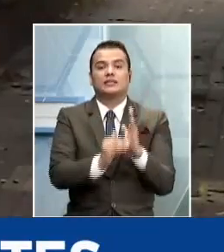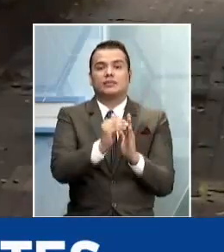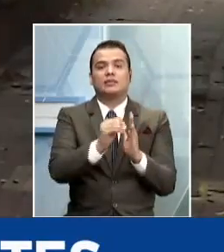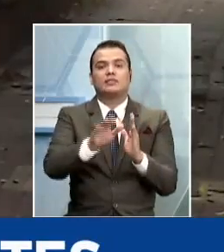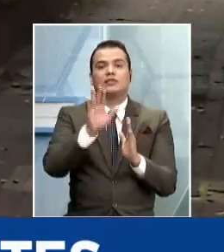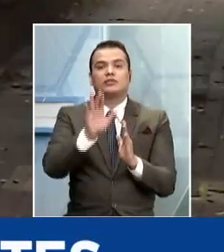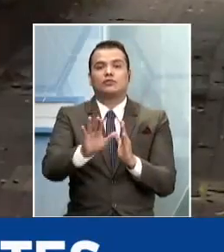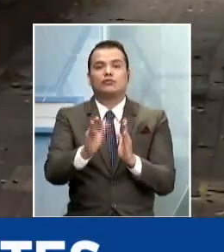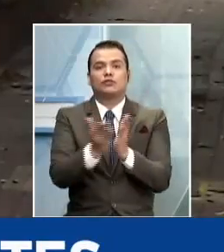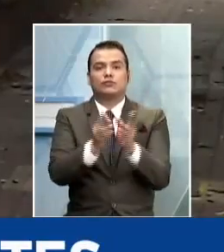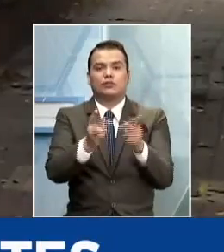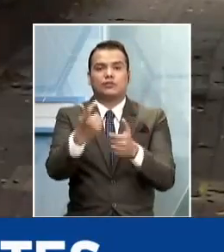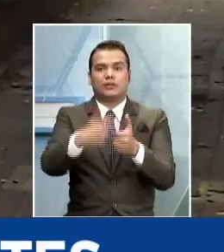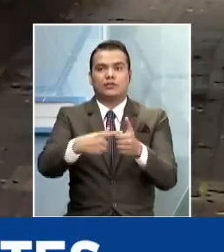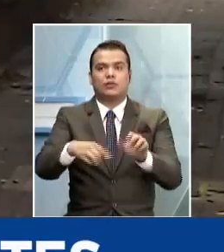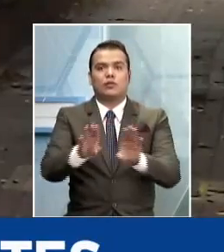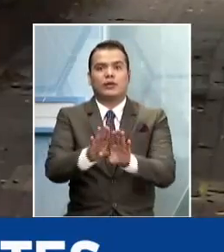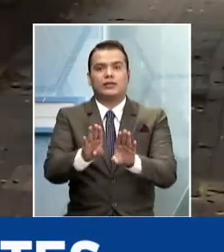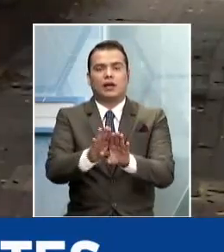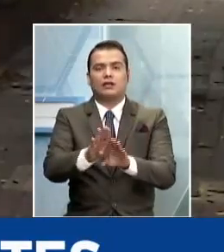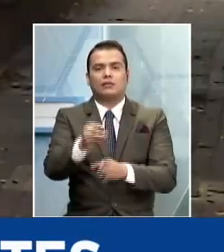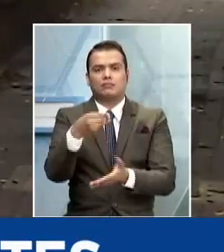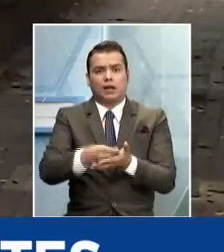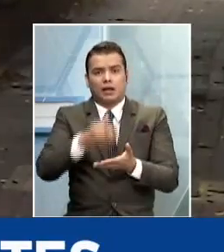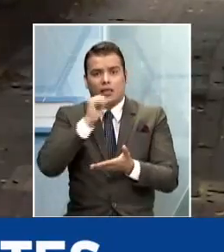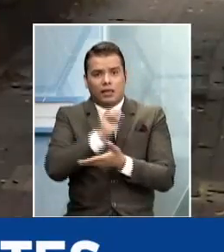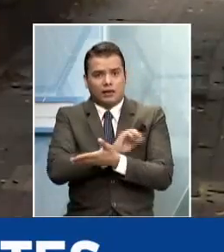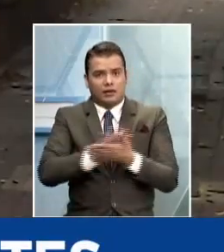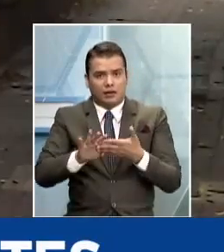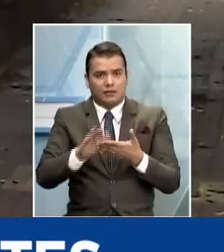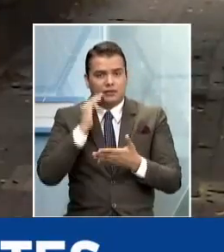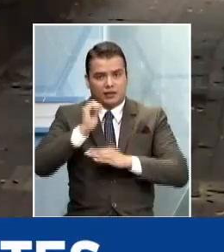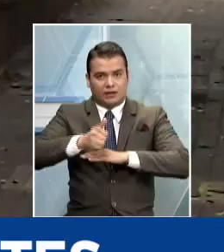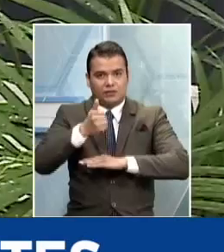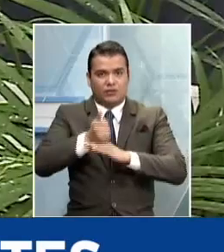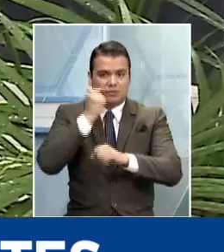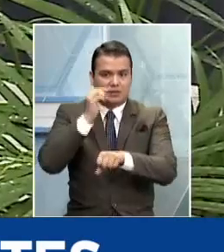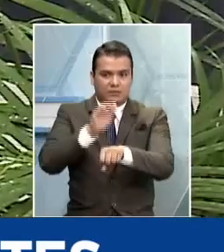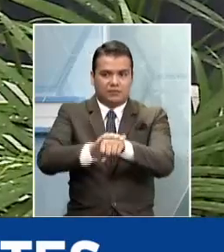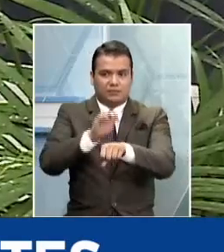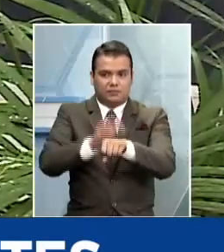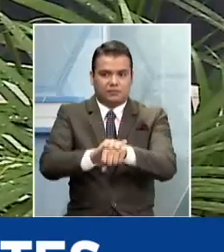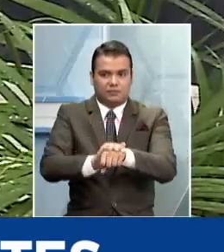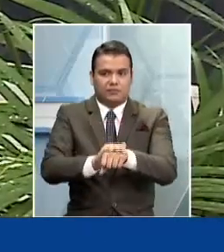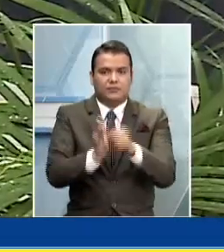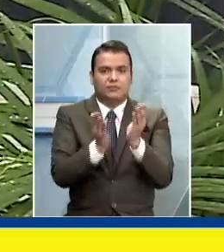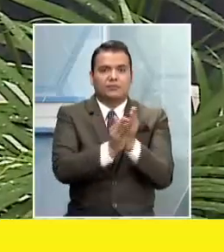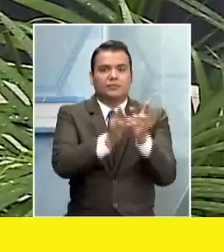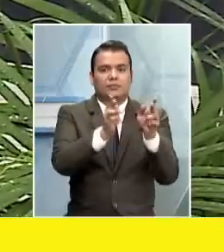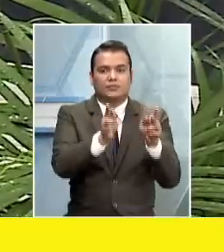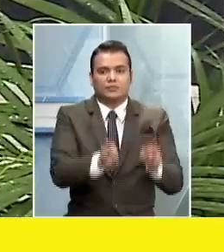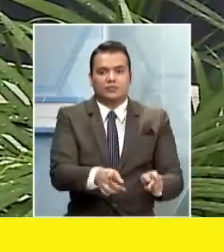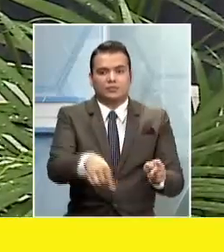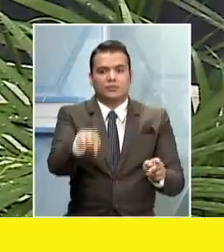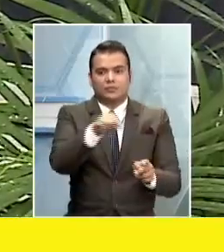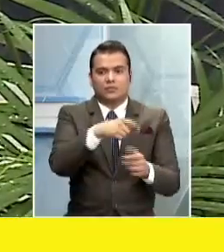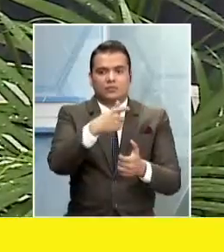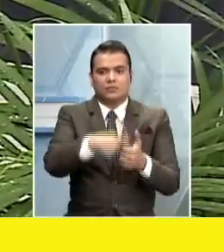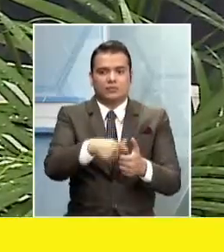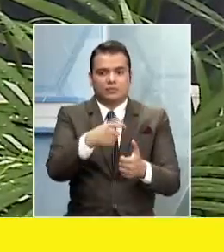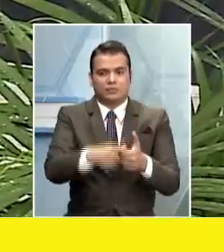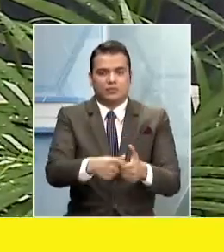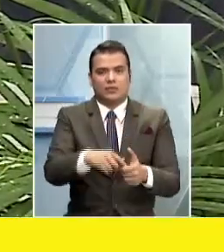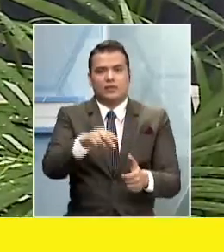manera completamente gratuita, según nos informó Consuelo Bravo, rectora del instituto. Y aquellos estudiantes que están cursando entre